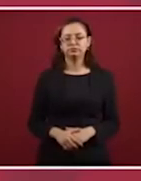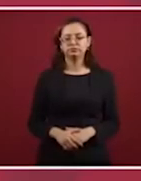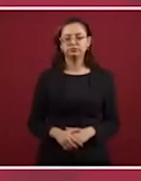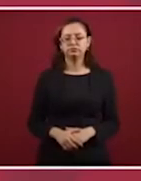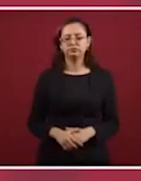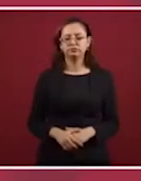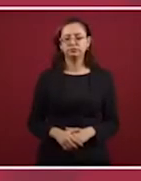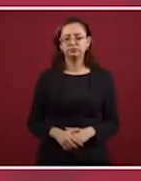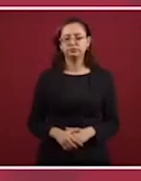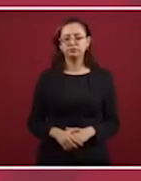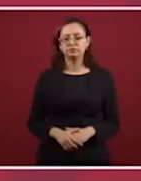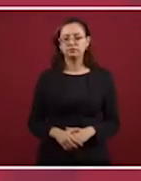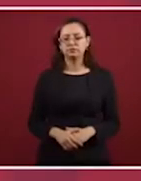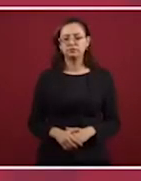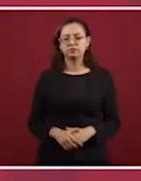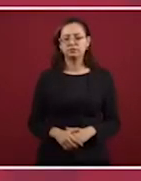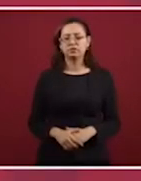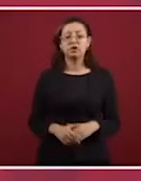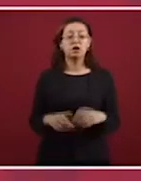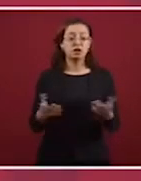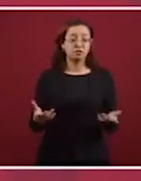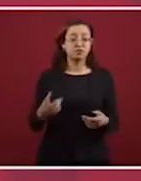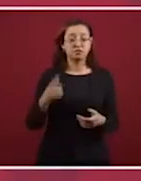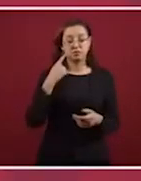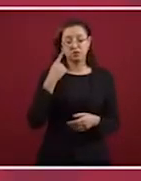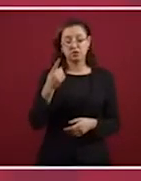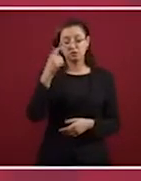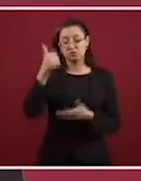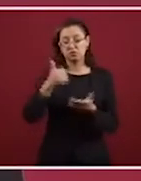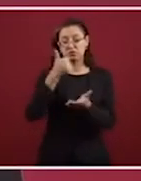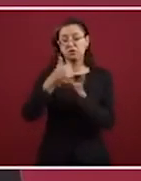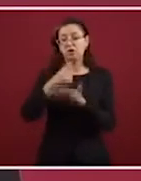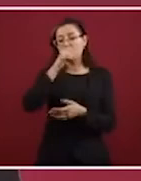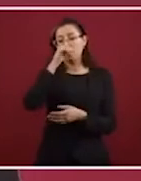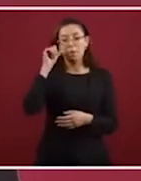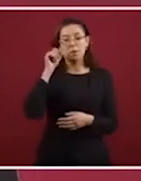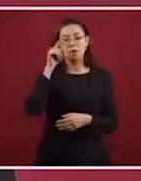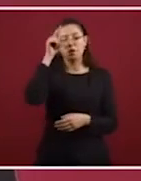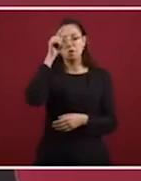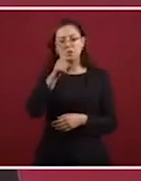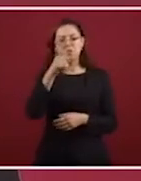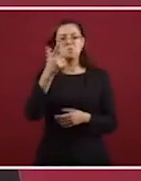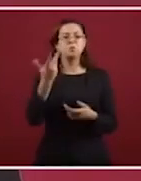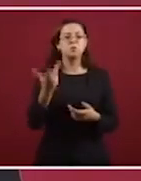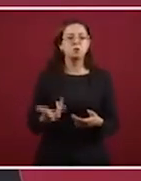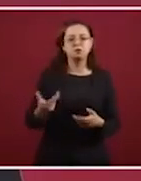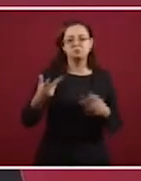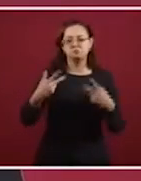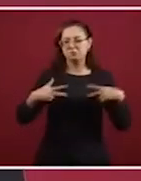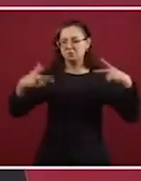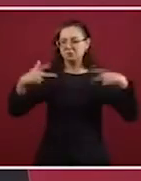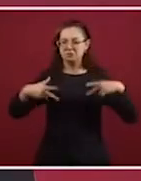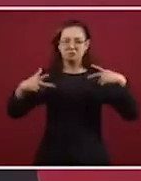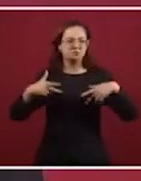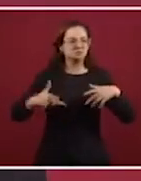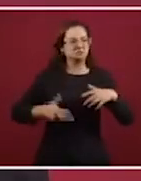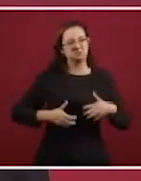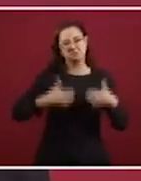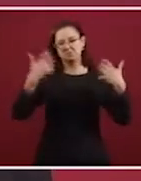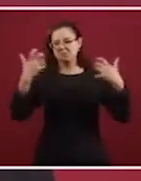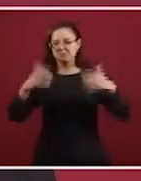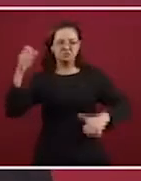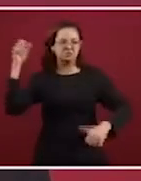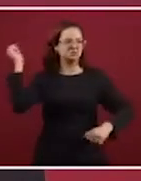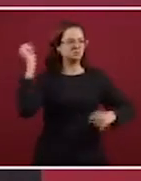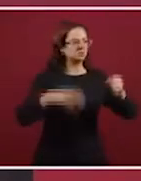vandálicos en juárez porque el gobierno del estado está